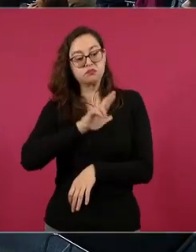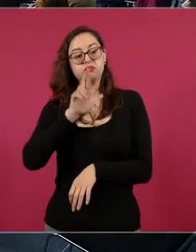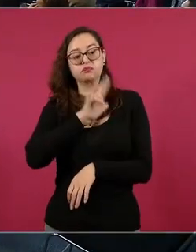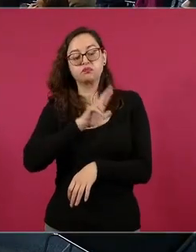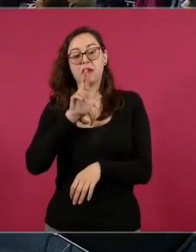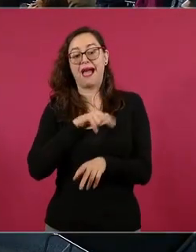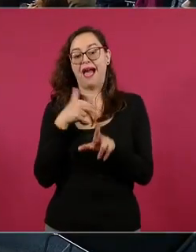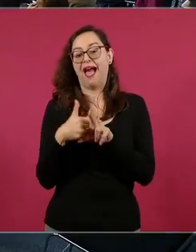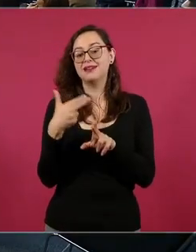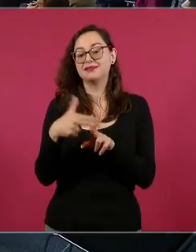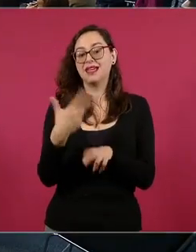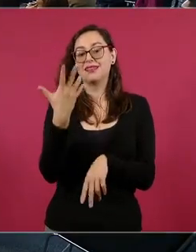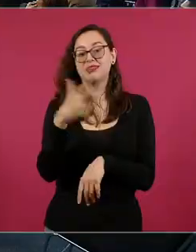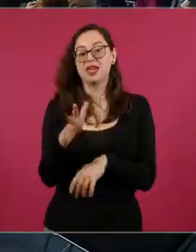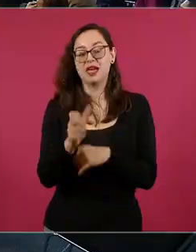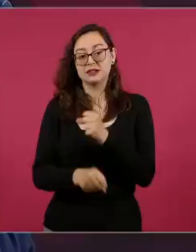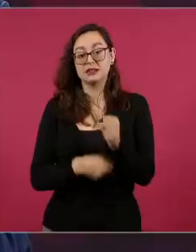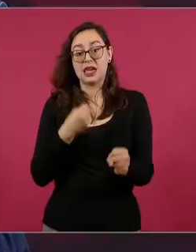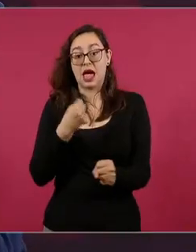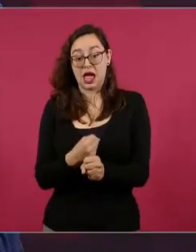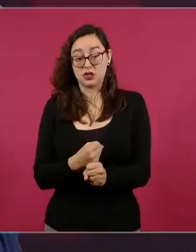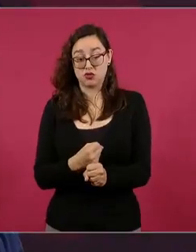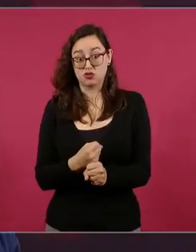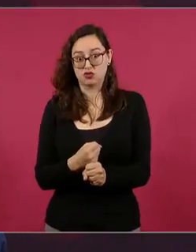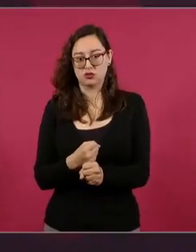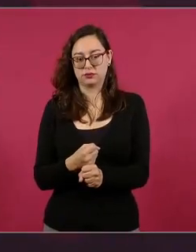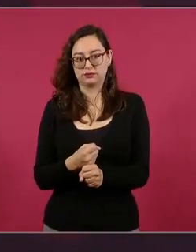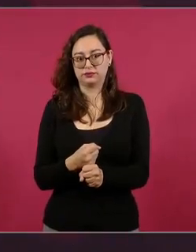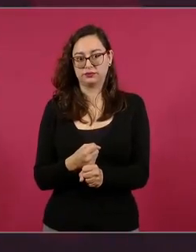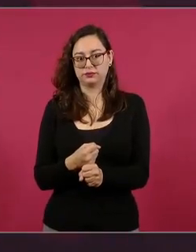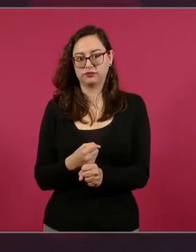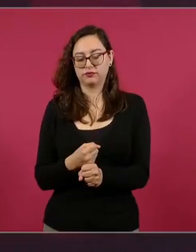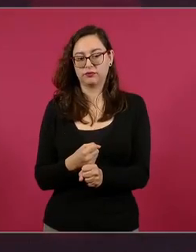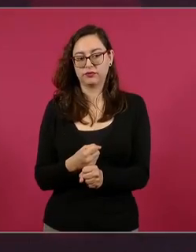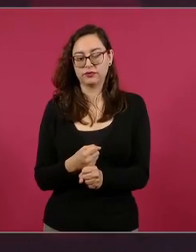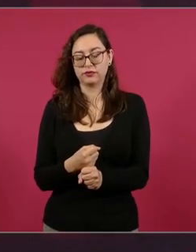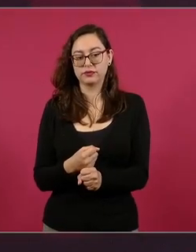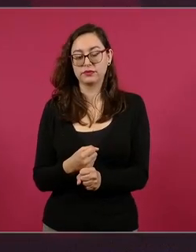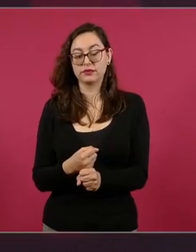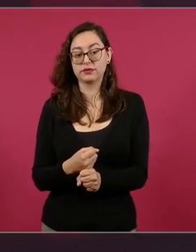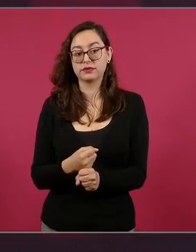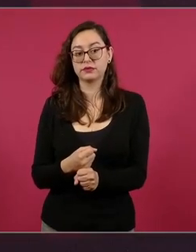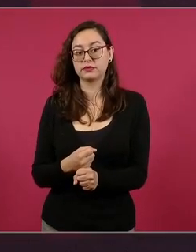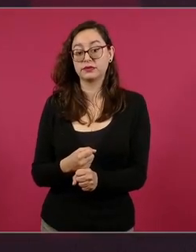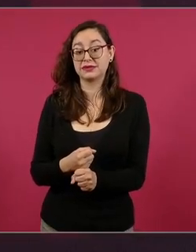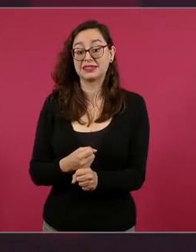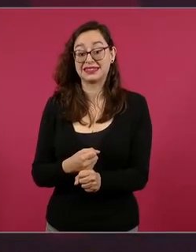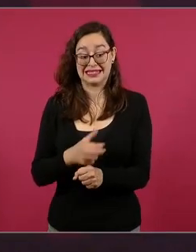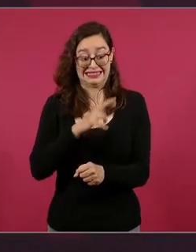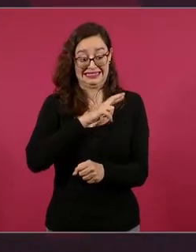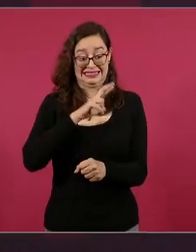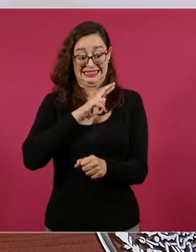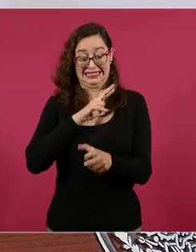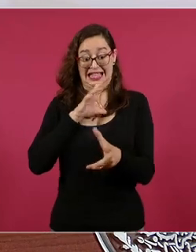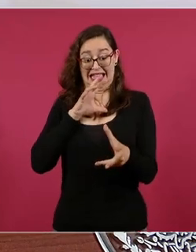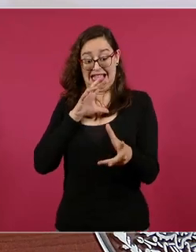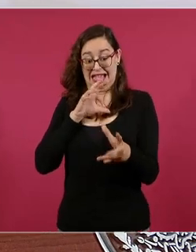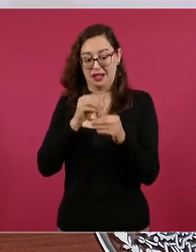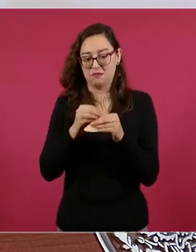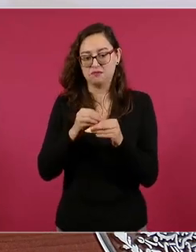se les considere lo que pagaron de